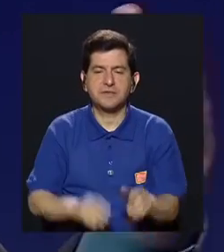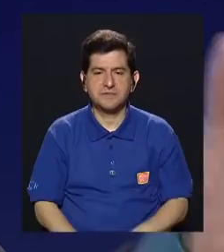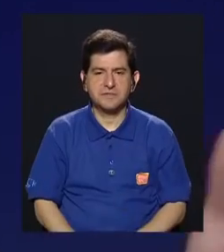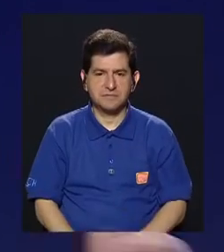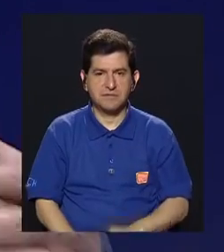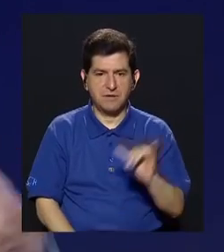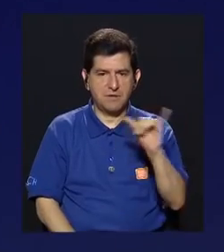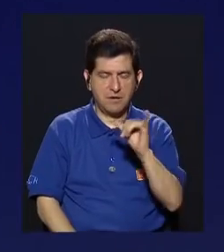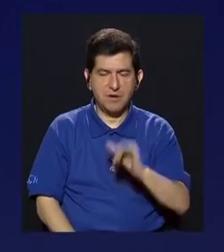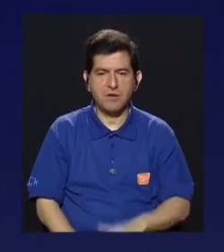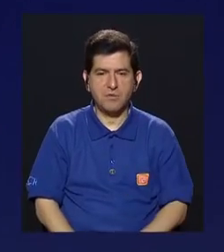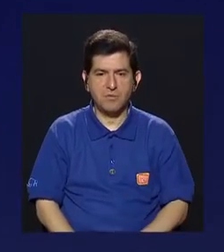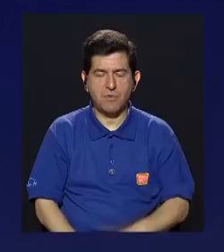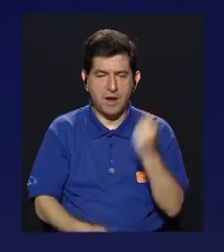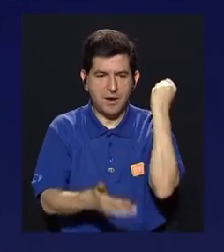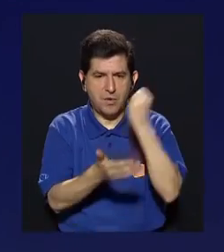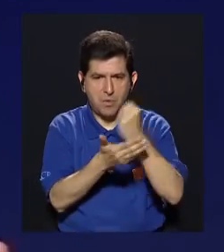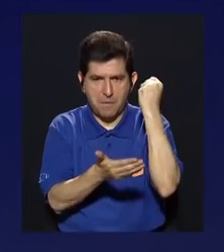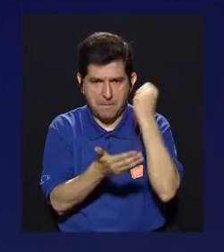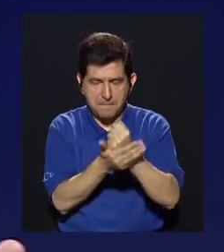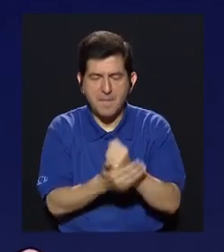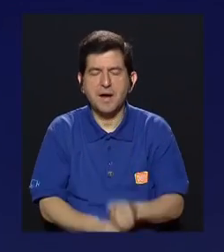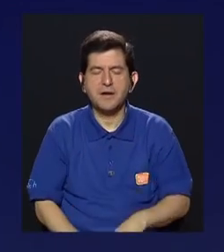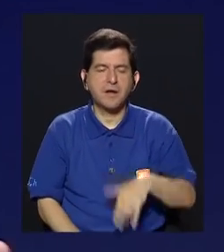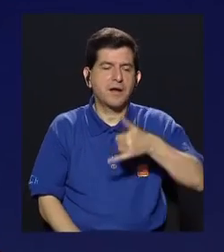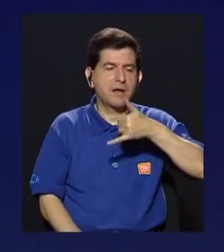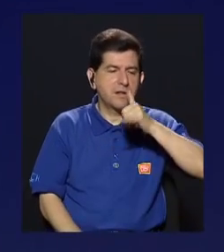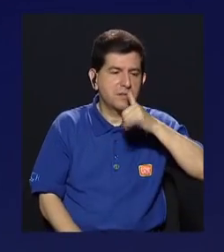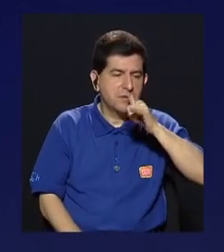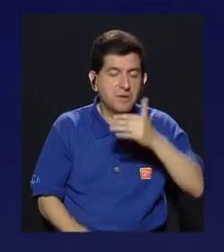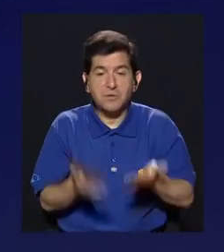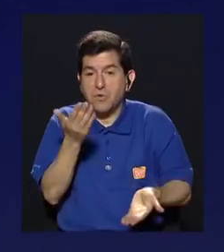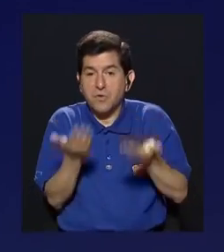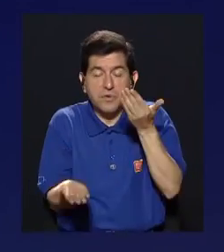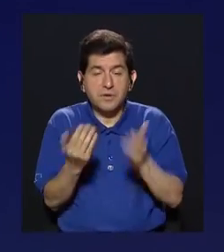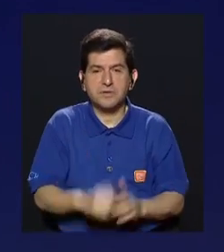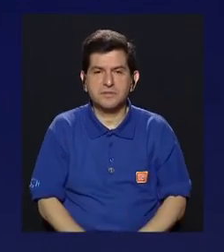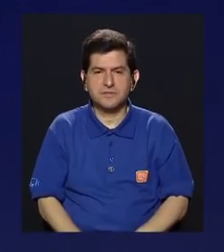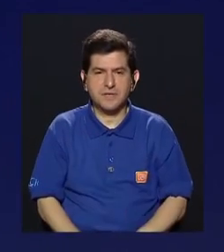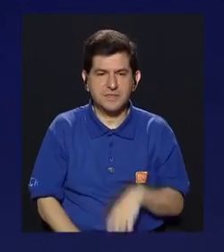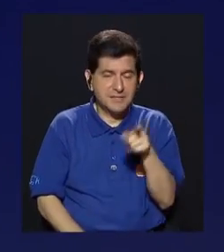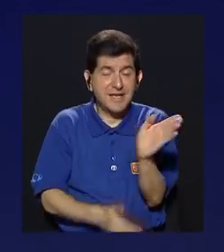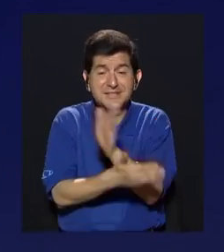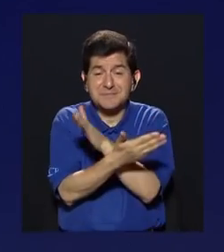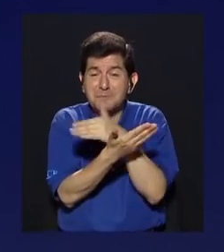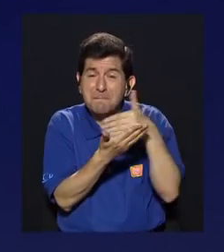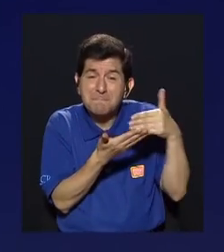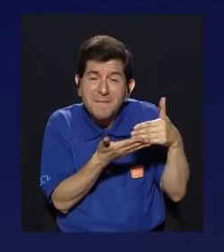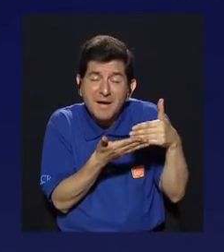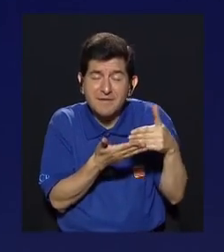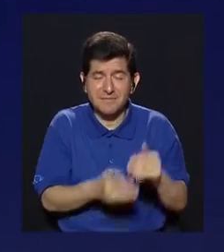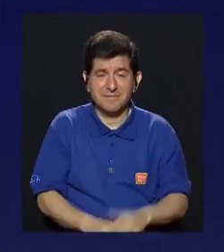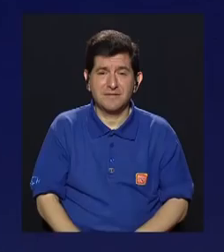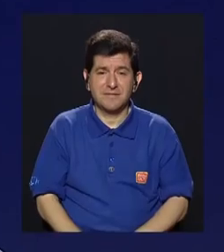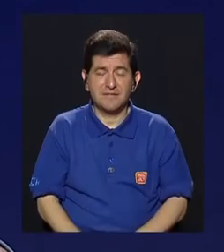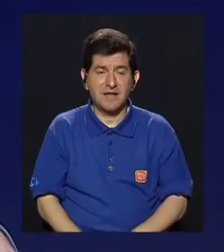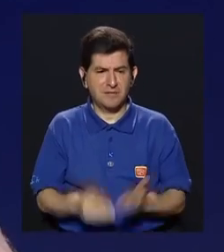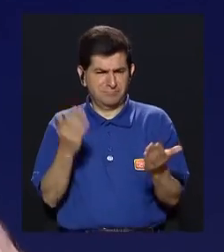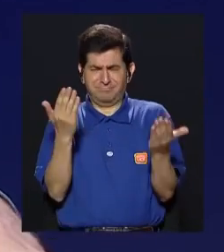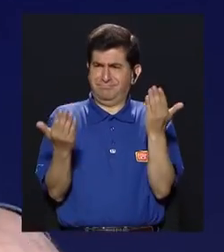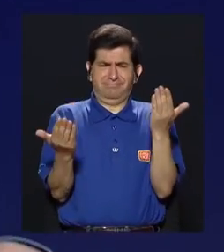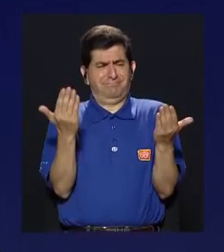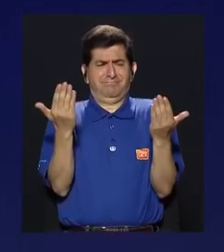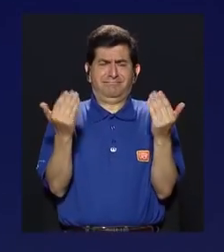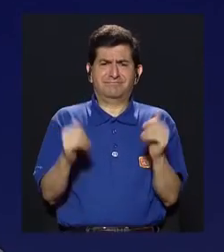con presencia incluso de marcas comerciales de licores y cosas así que están como que forman parte que